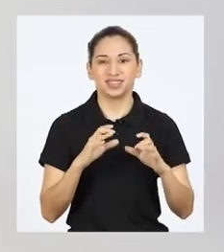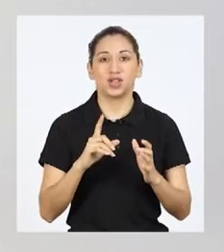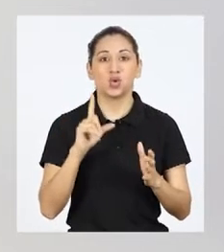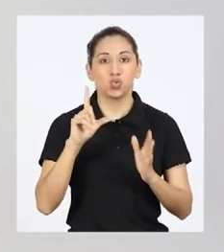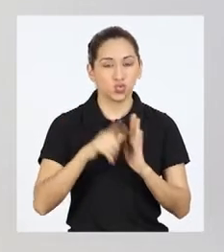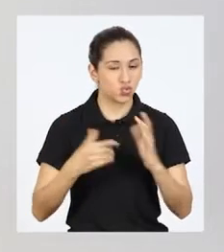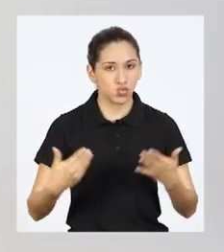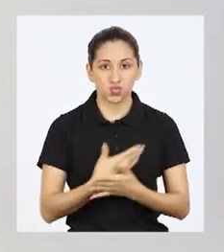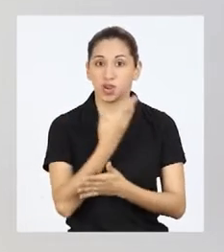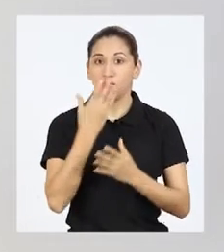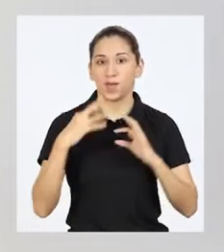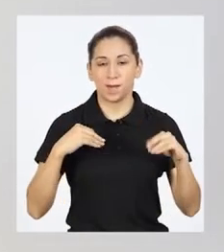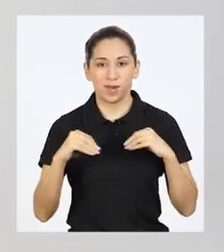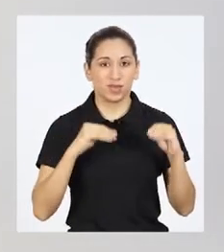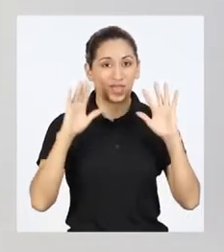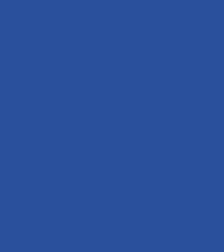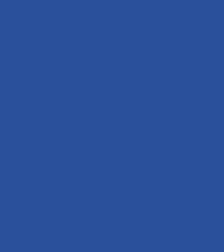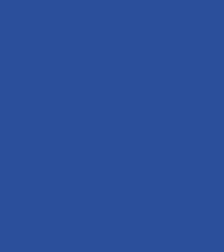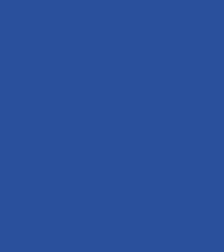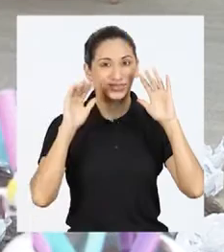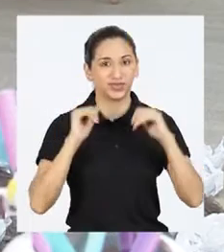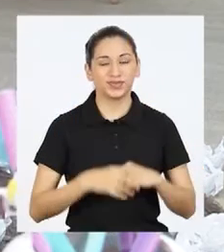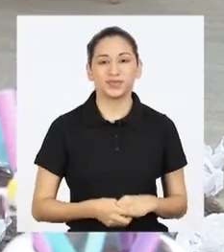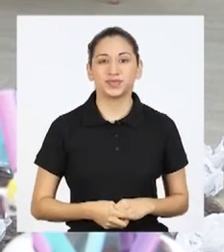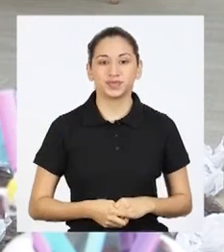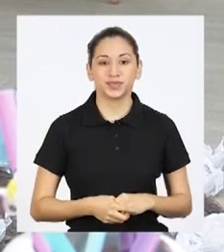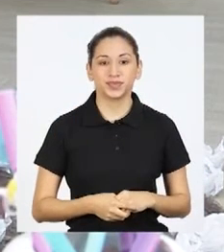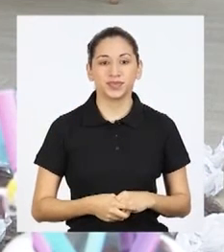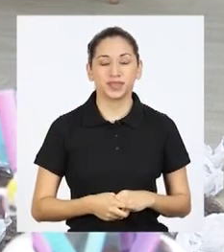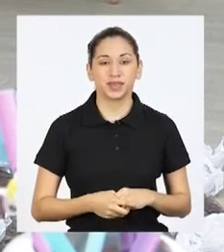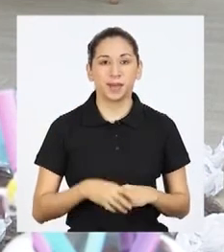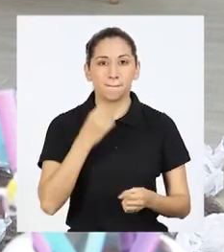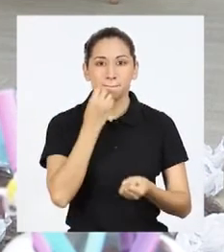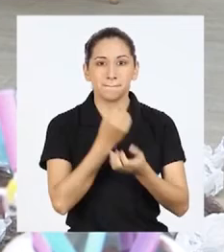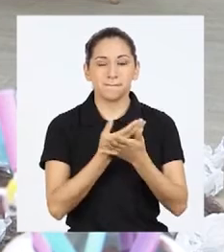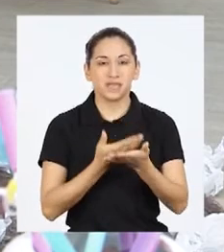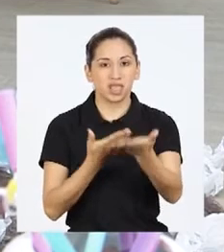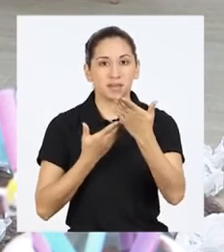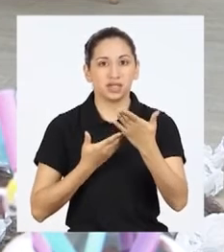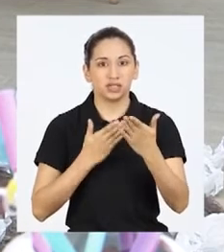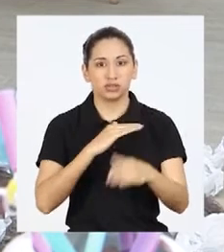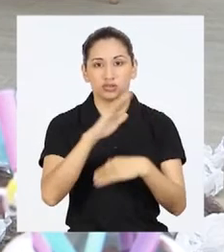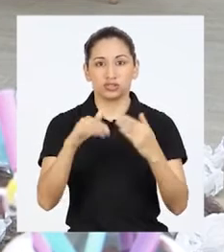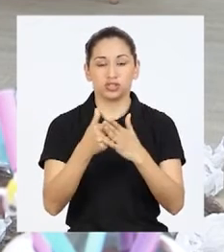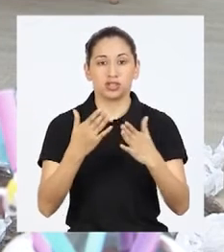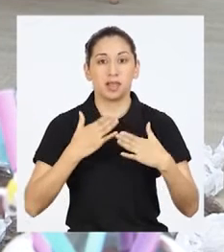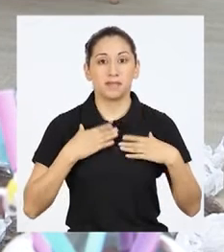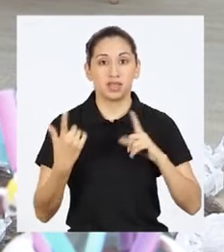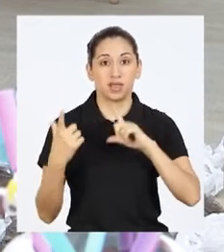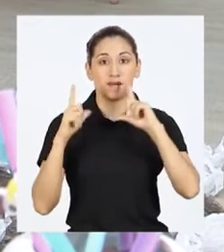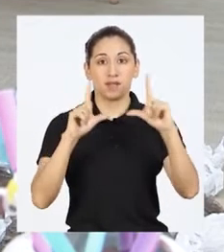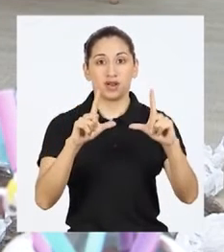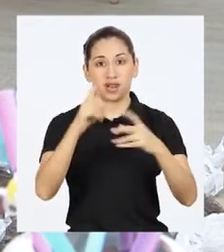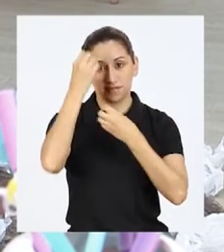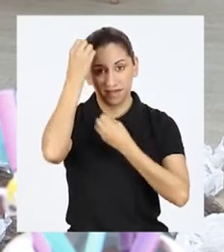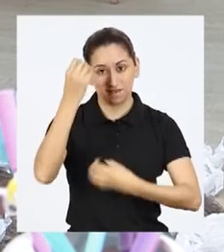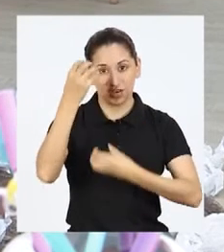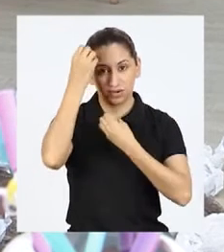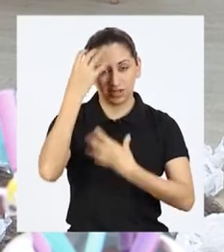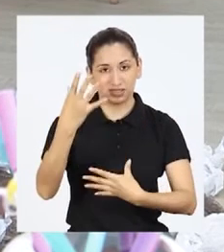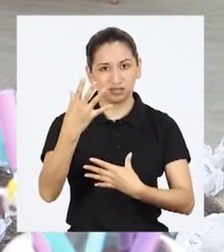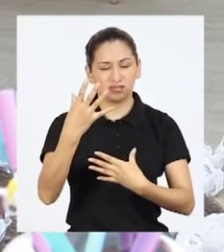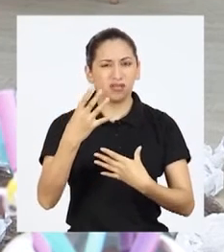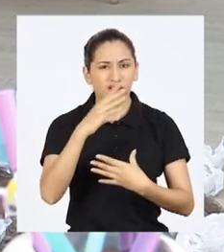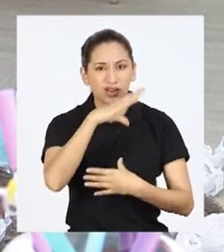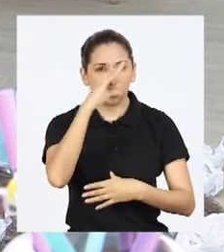nuevos movimientos. ¡Nos vemos! Bienvenidas y bienvenidos a mi programa informativo.